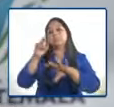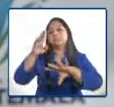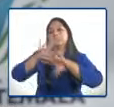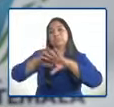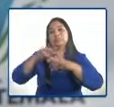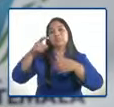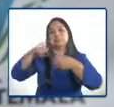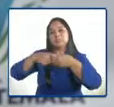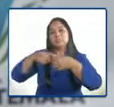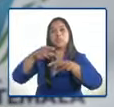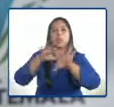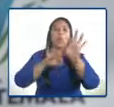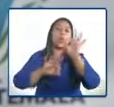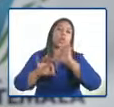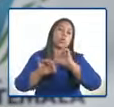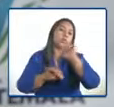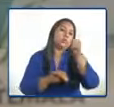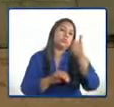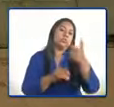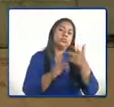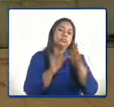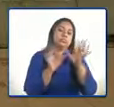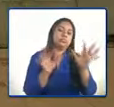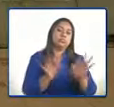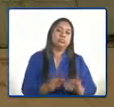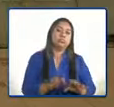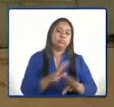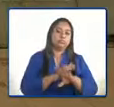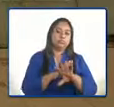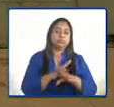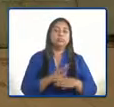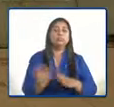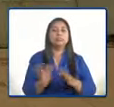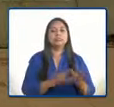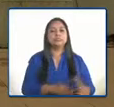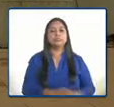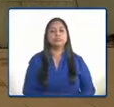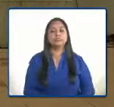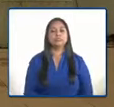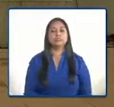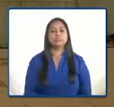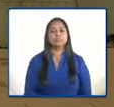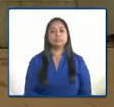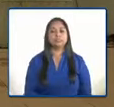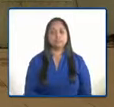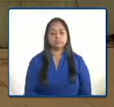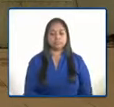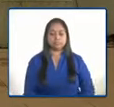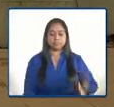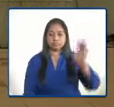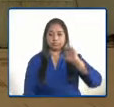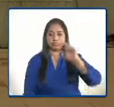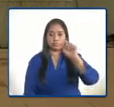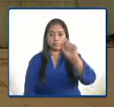una medida no privativa. Gracias, señor secretario. Ahora pregunta Eduardo Hernández, de Radio Punto.